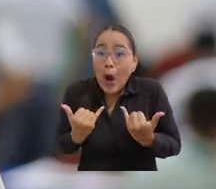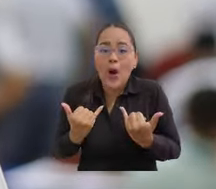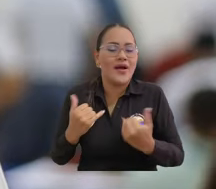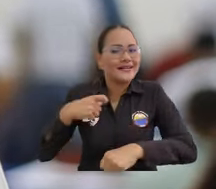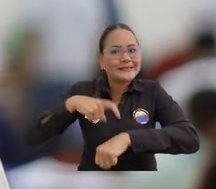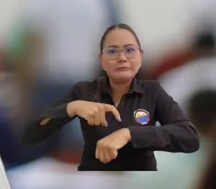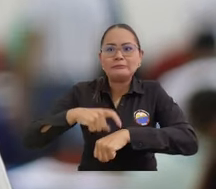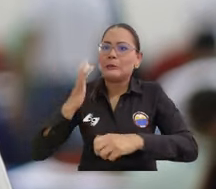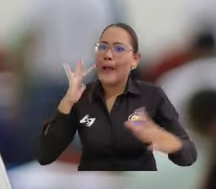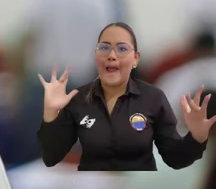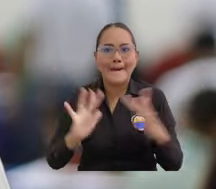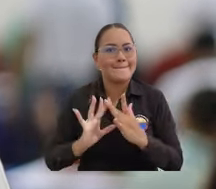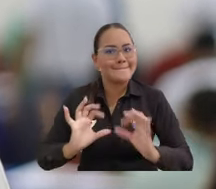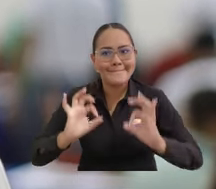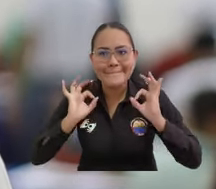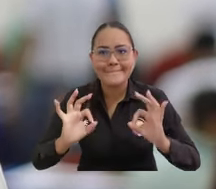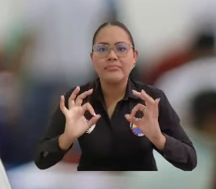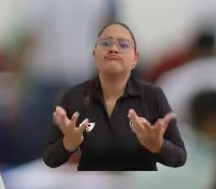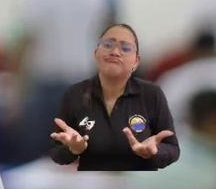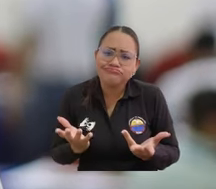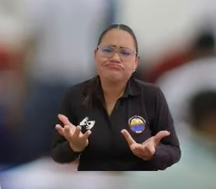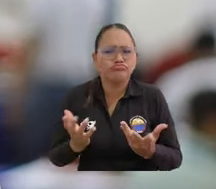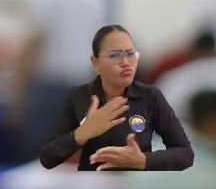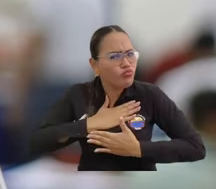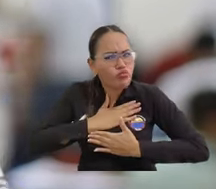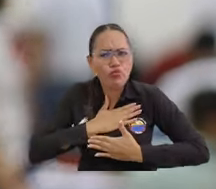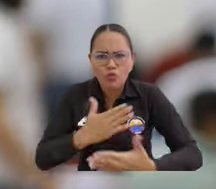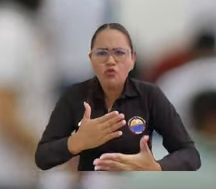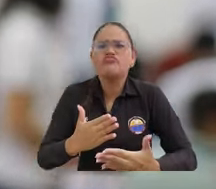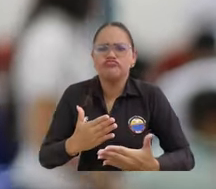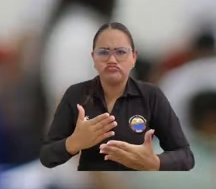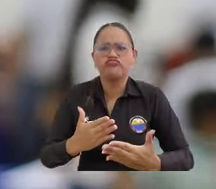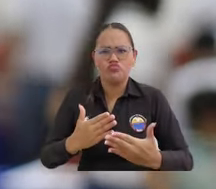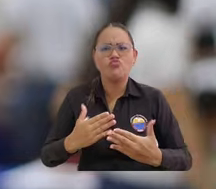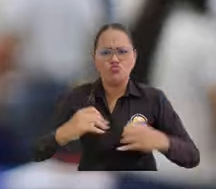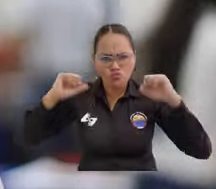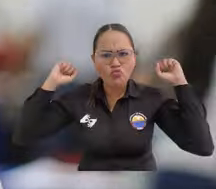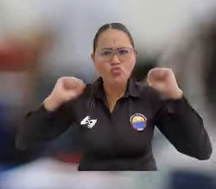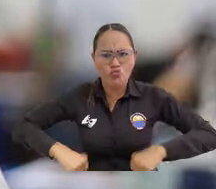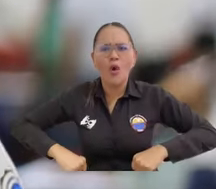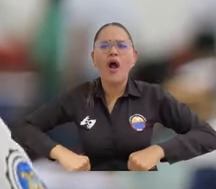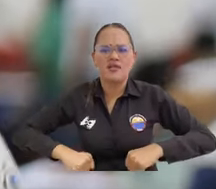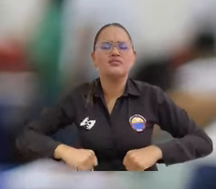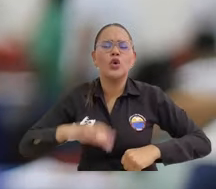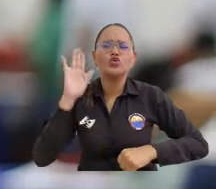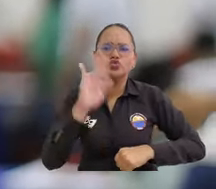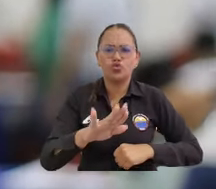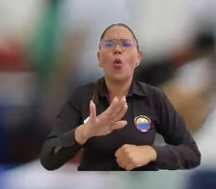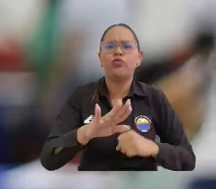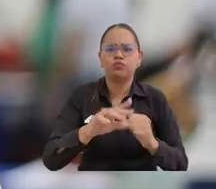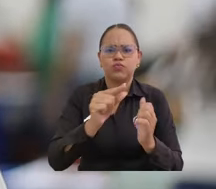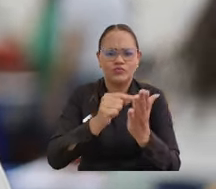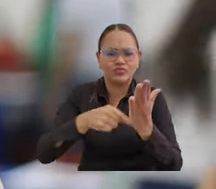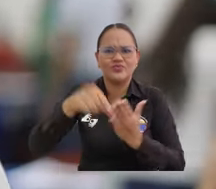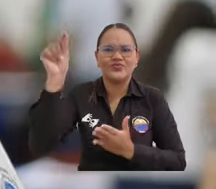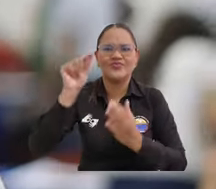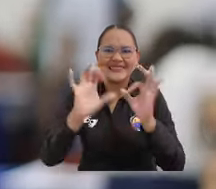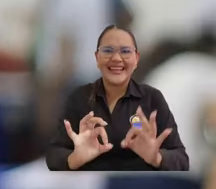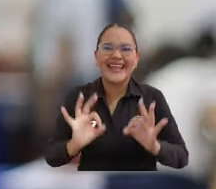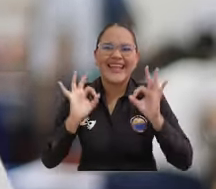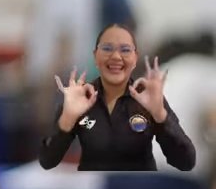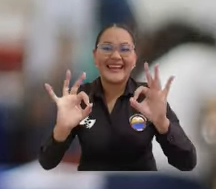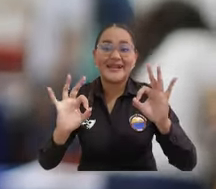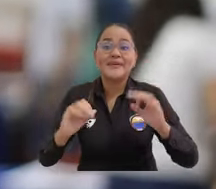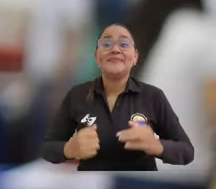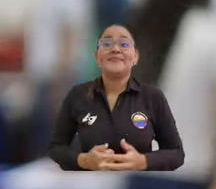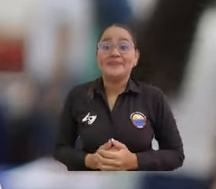clave y que nos permite nosotros decir, estamos dispuestos y tenemos las competencias para poder certificar